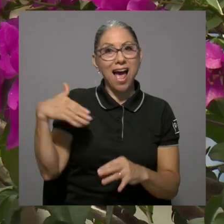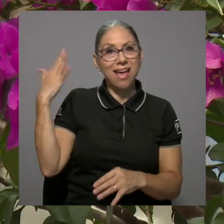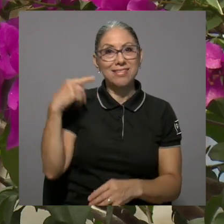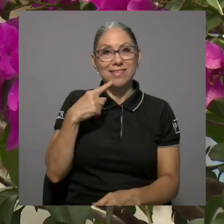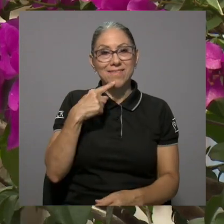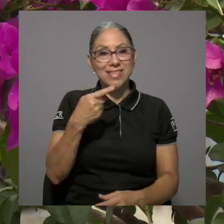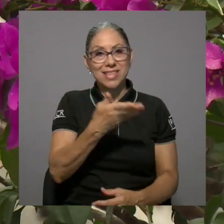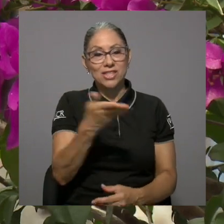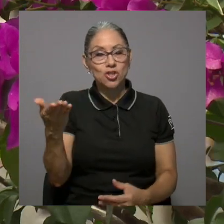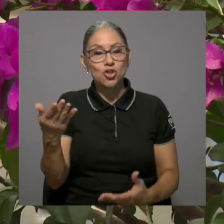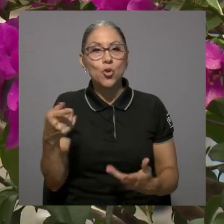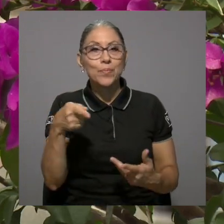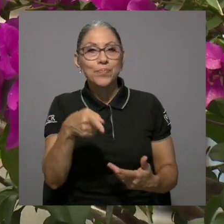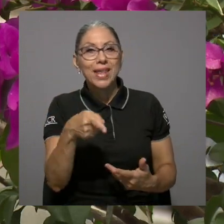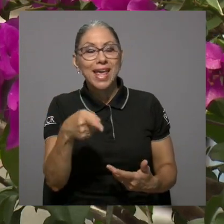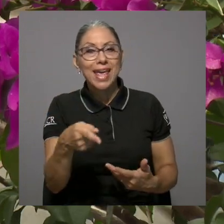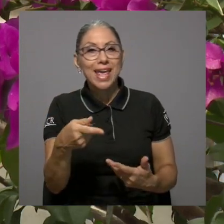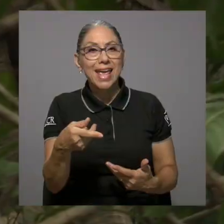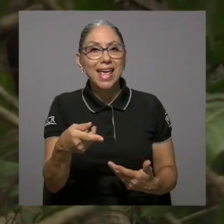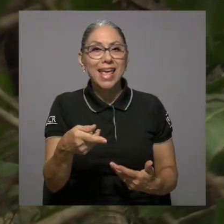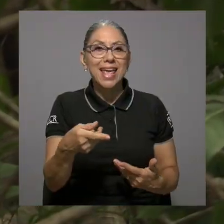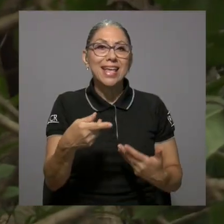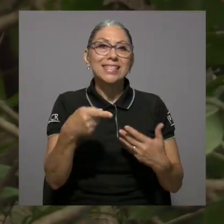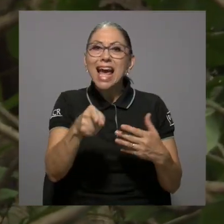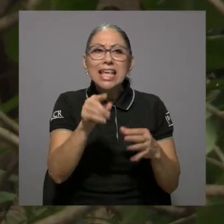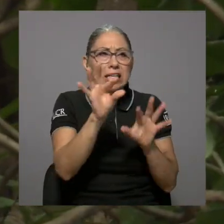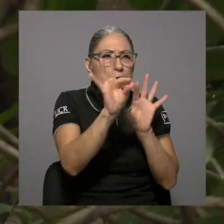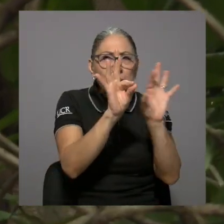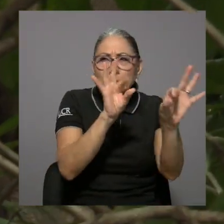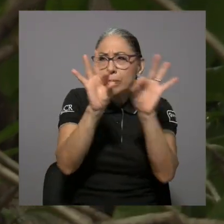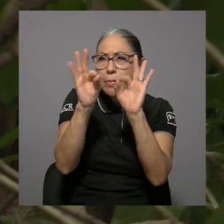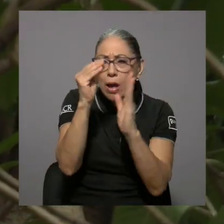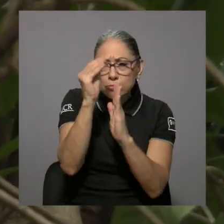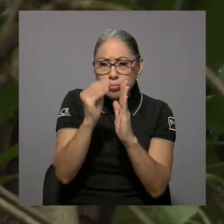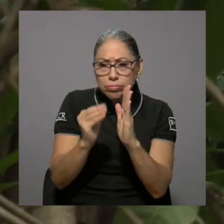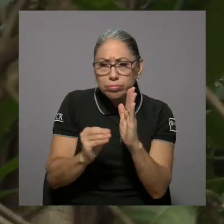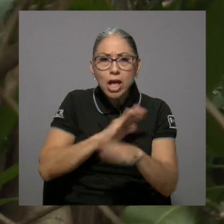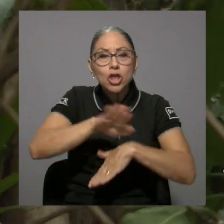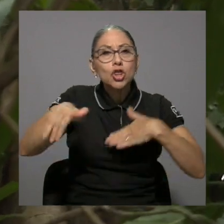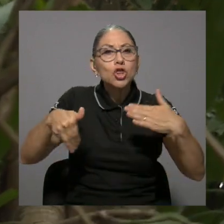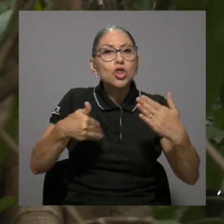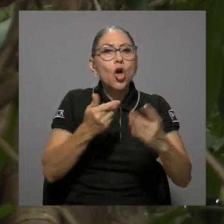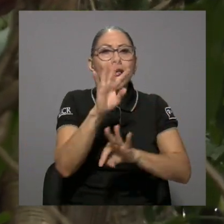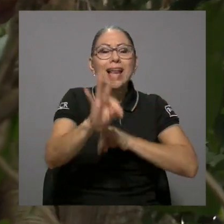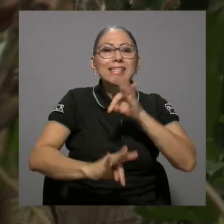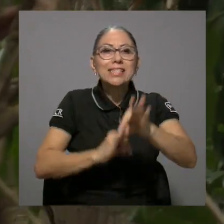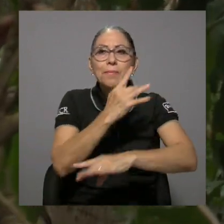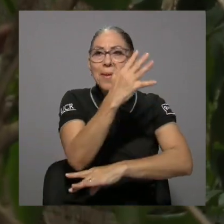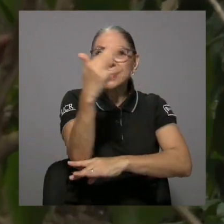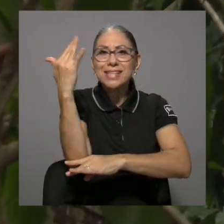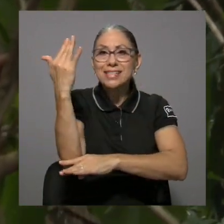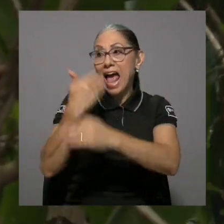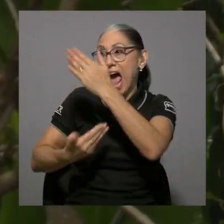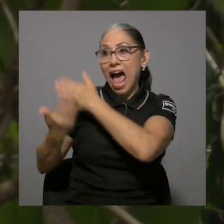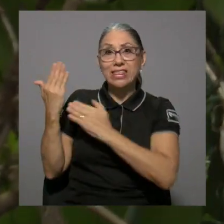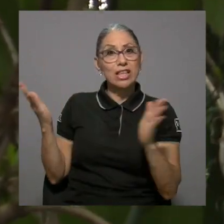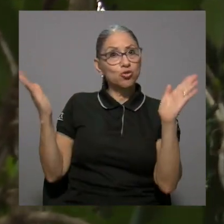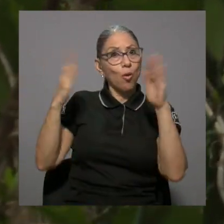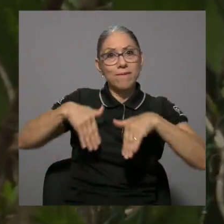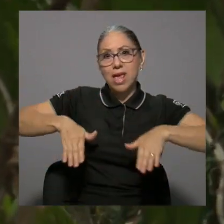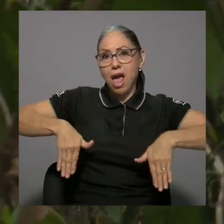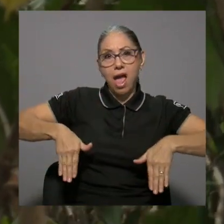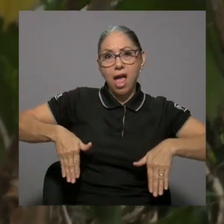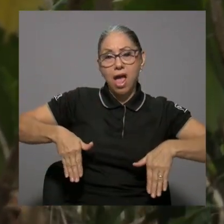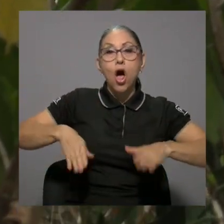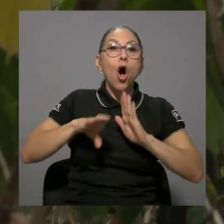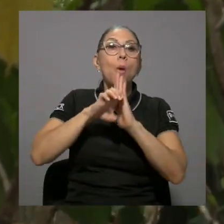explicado anteriormente, se levantaron todas las especies. Entonces, a diferencia de antes, que no había un levantamiento, o que